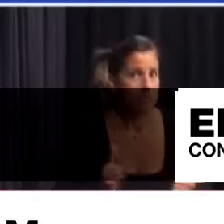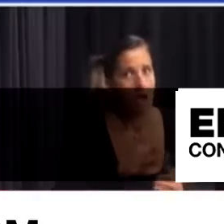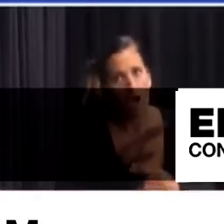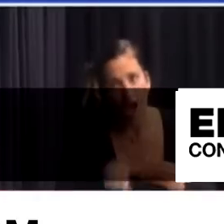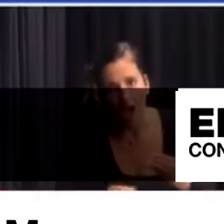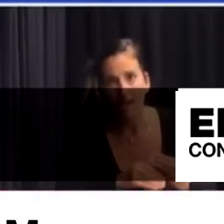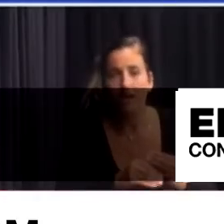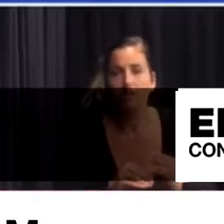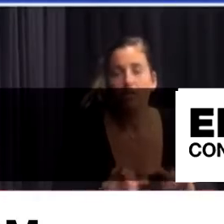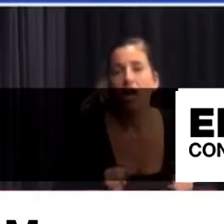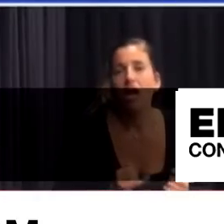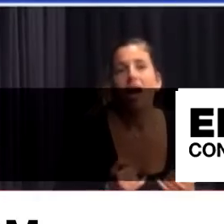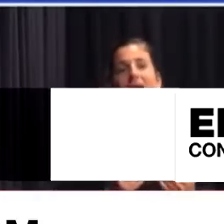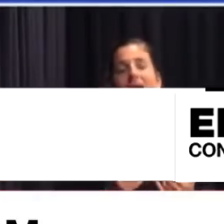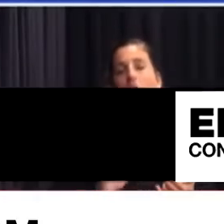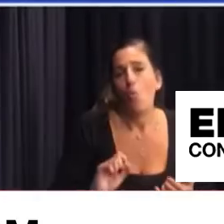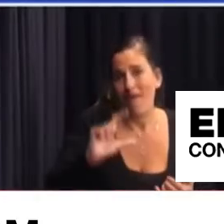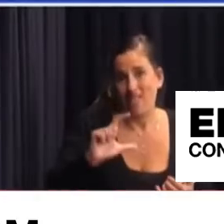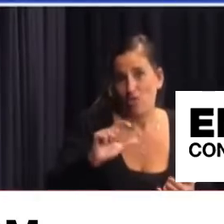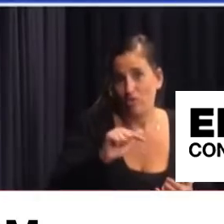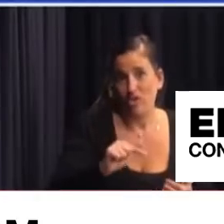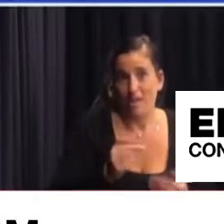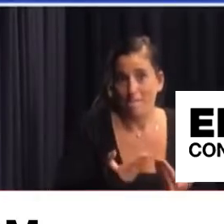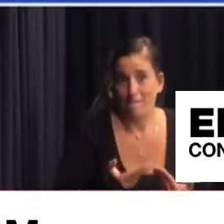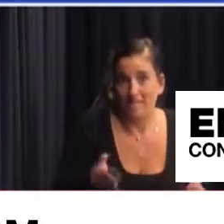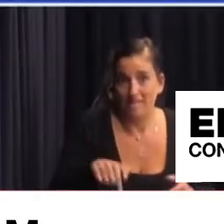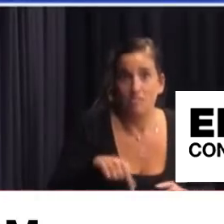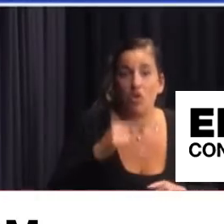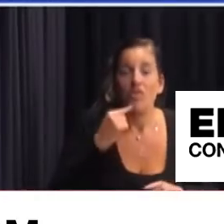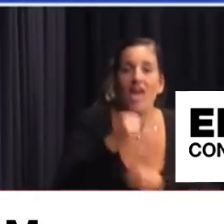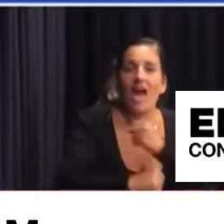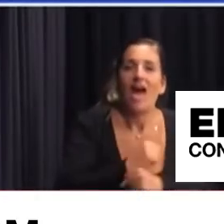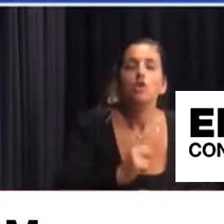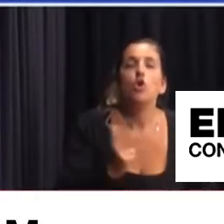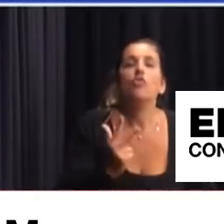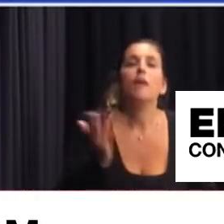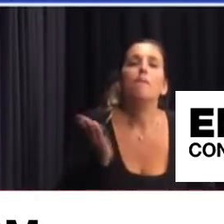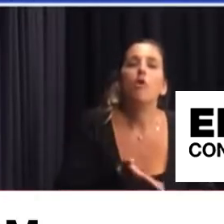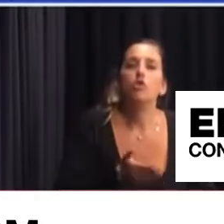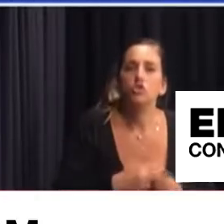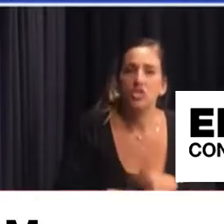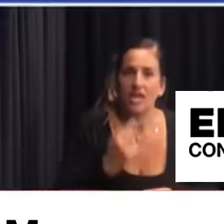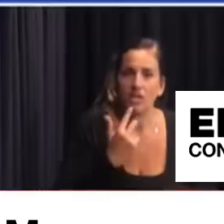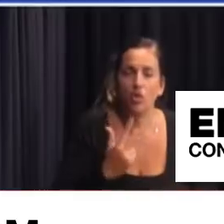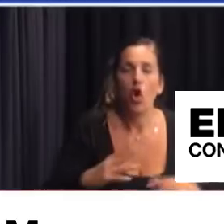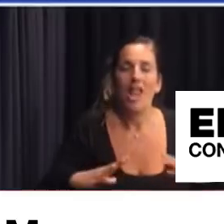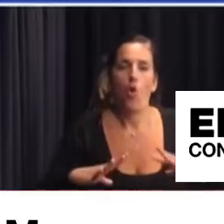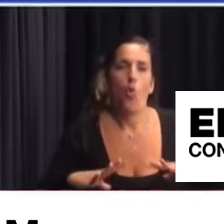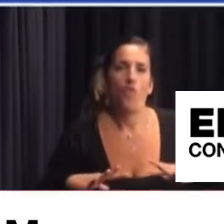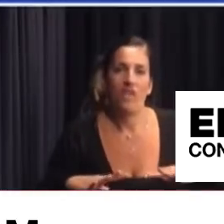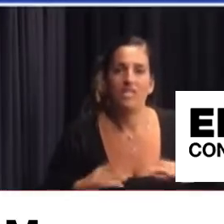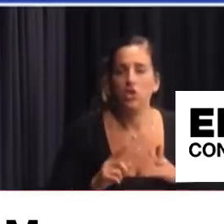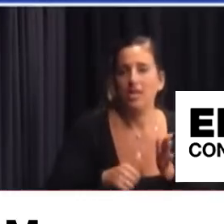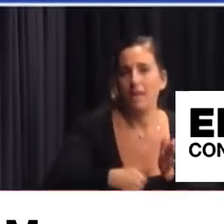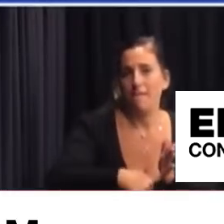agregar al aumento ya dado a principio de año un 3% a las jubilaciones y a